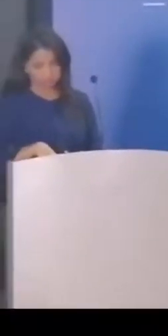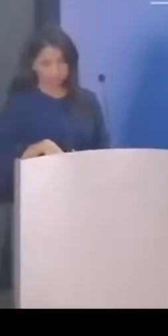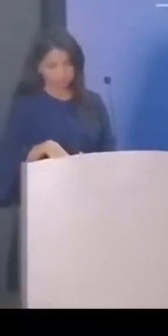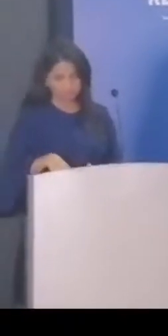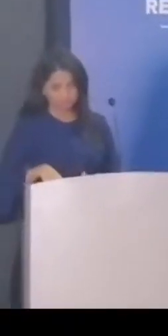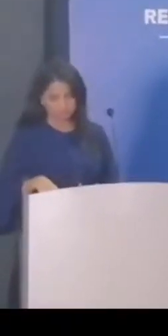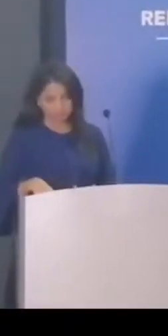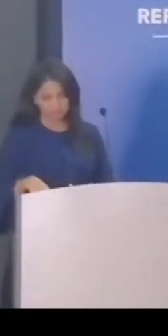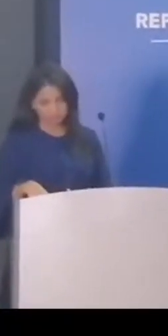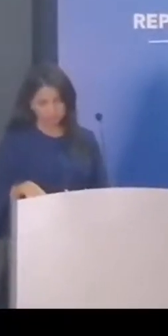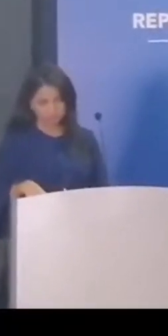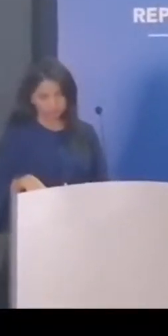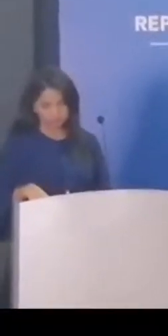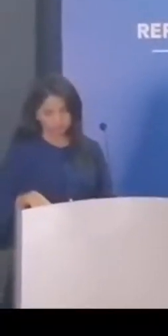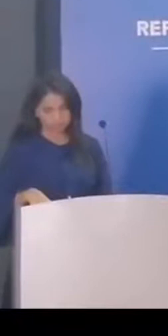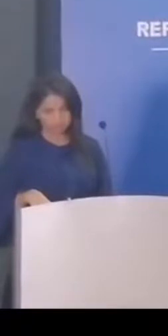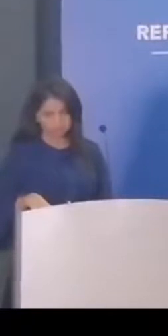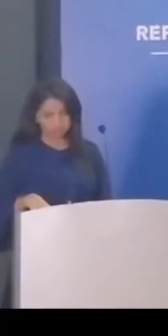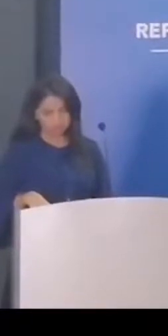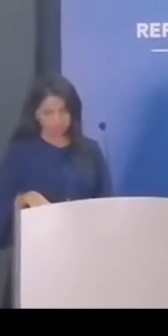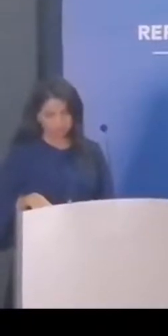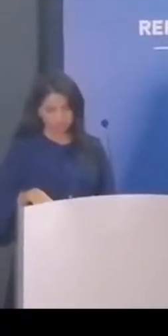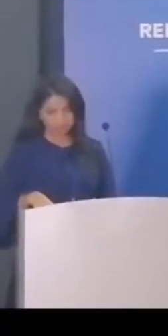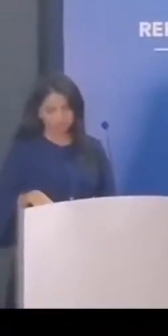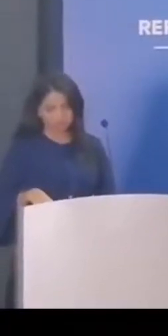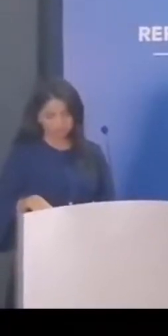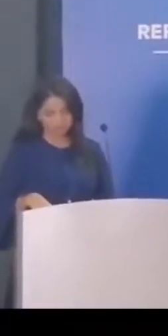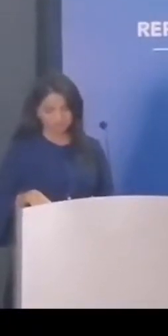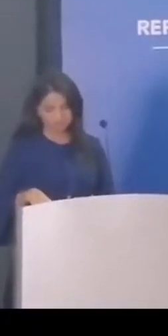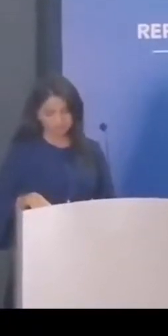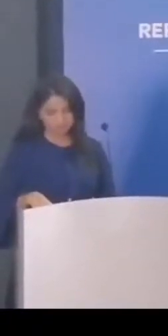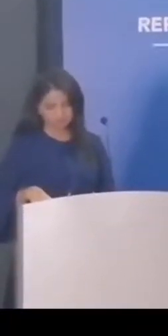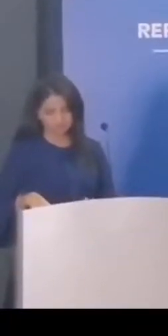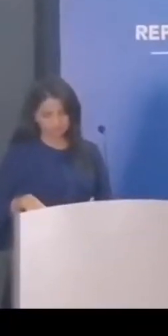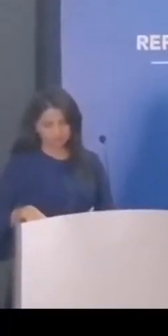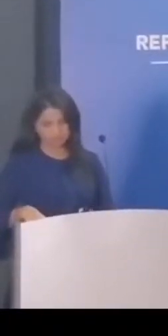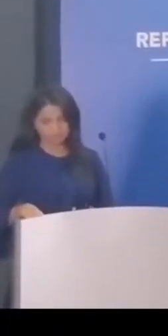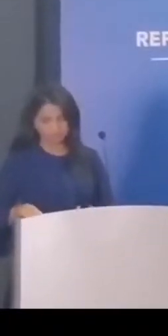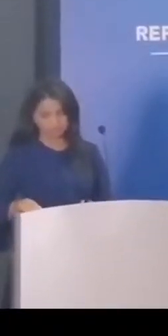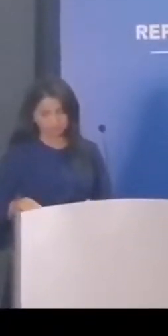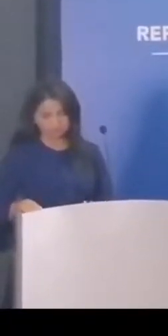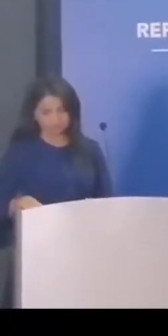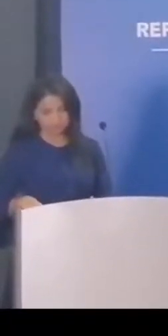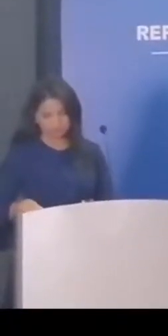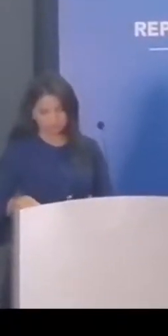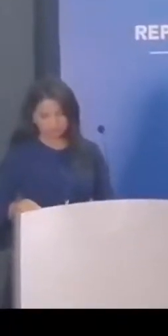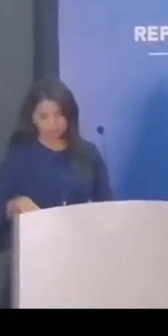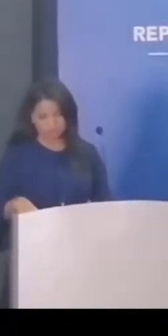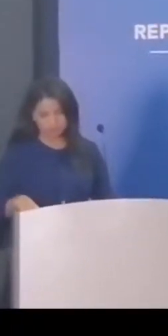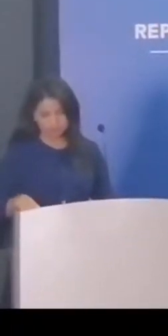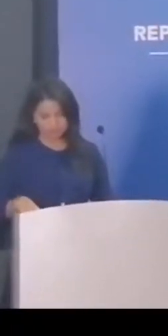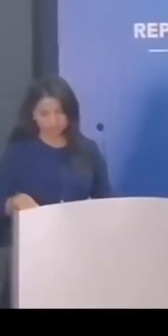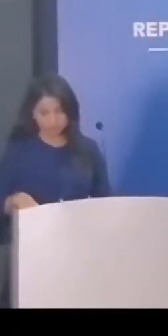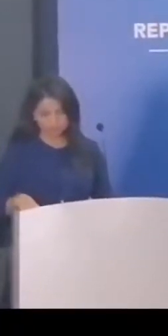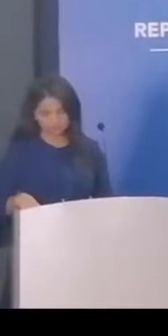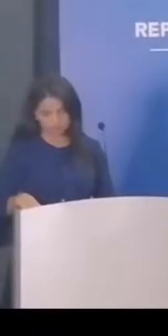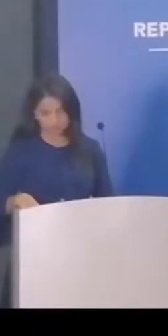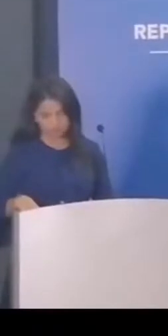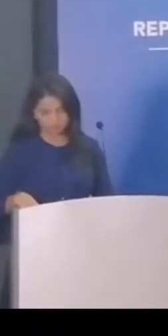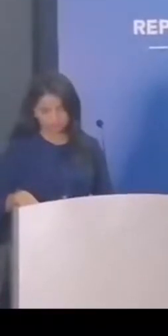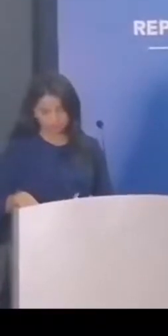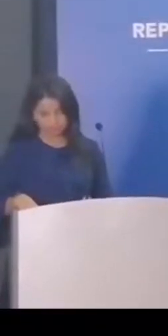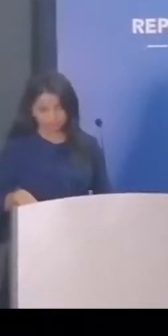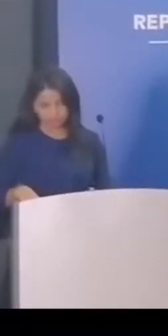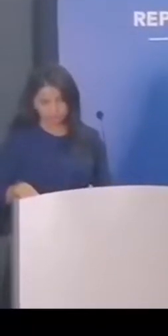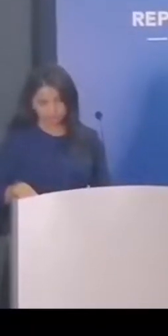029-19 que crea el Ministerio de Cultura y dicta otras disposiciones. El próximo